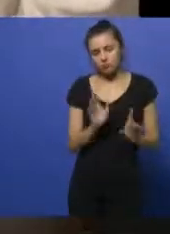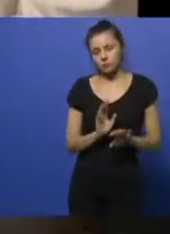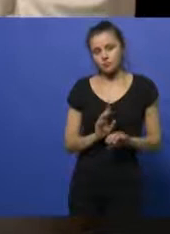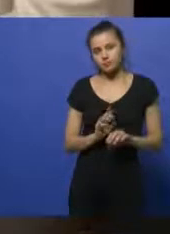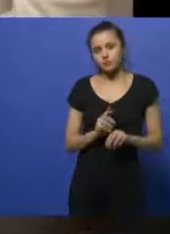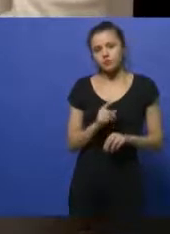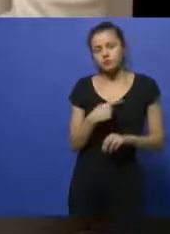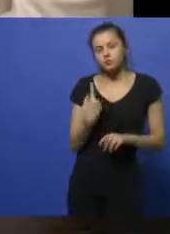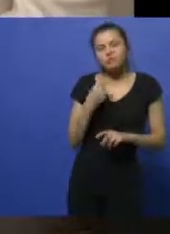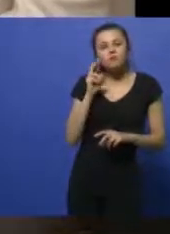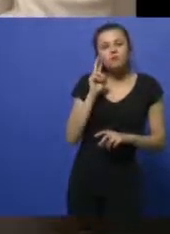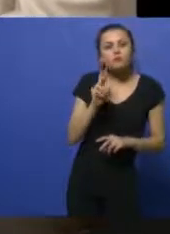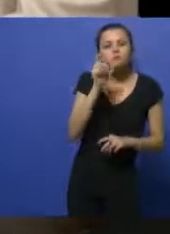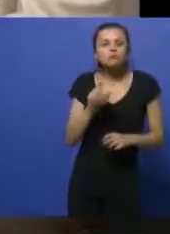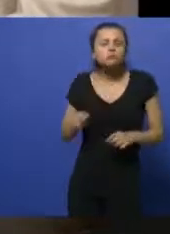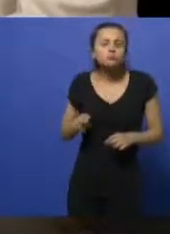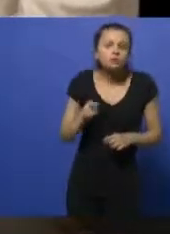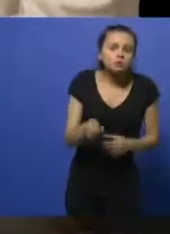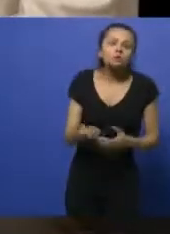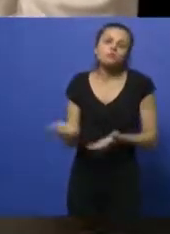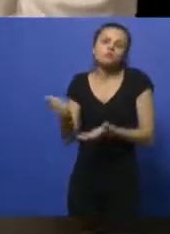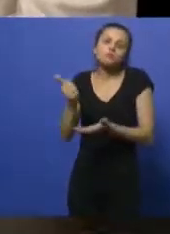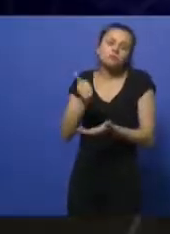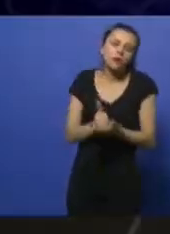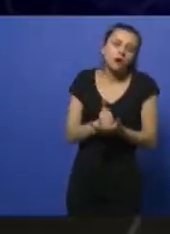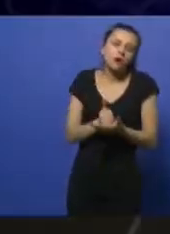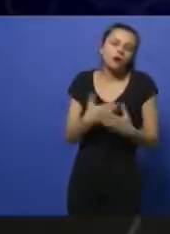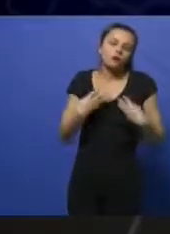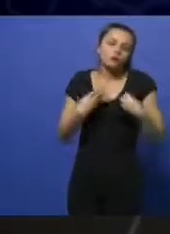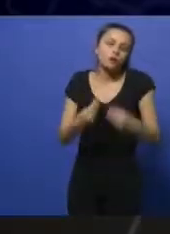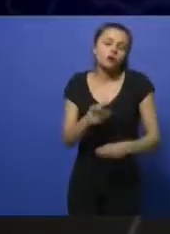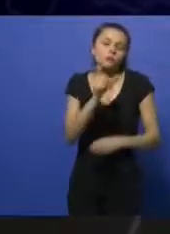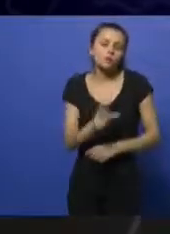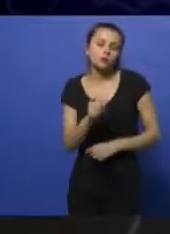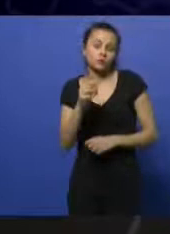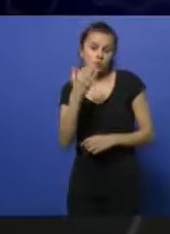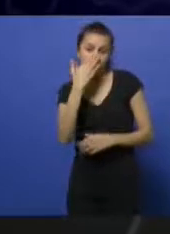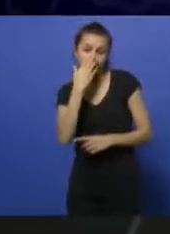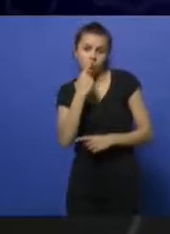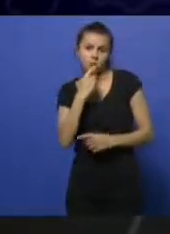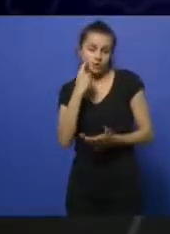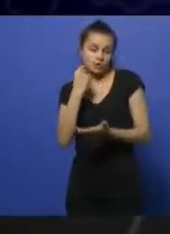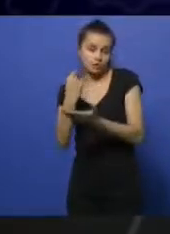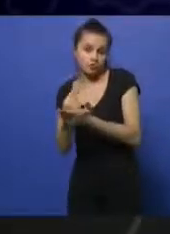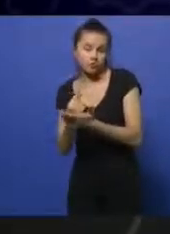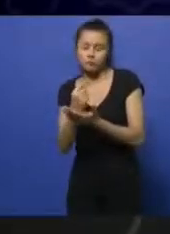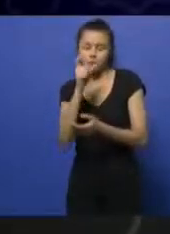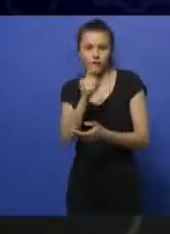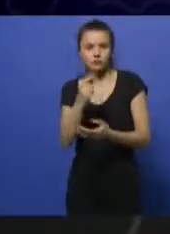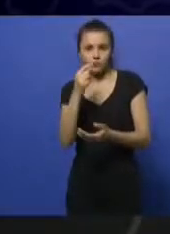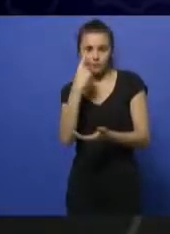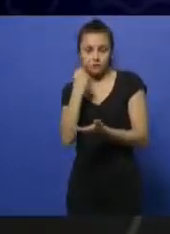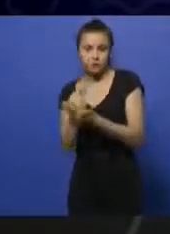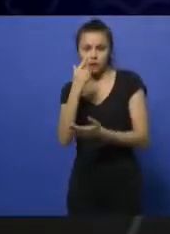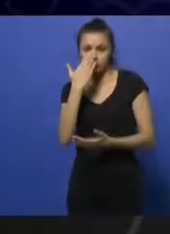ve a los políticos que vienen y dicen vamos a defender los intereses de los cordobeses, pero en realidad uno ve que